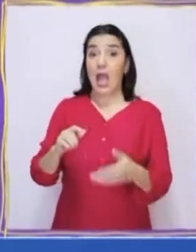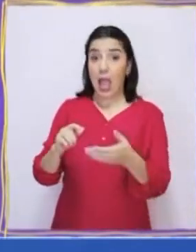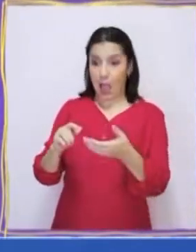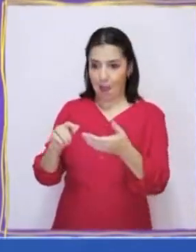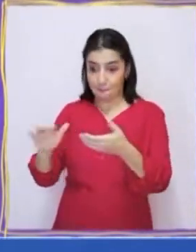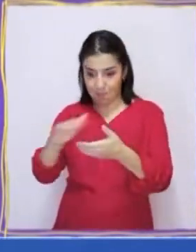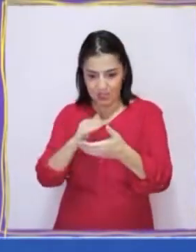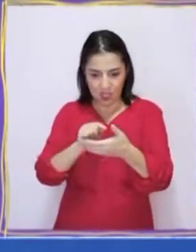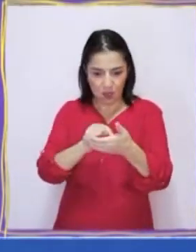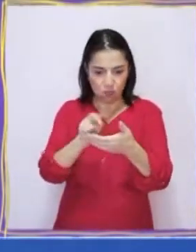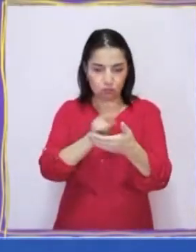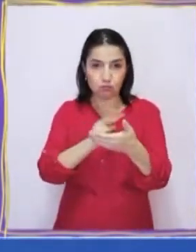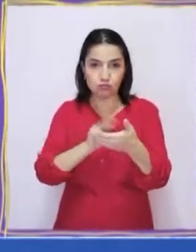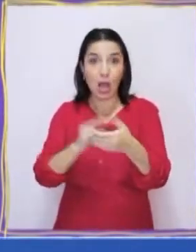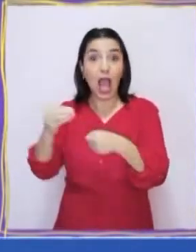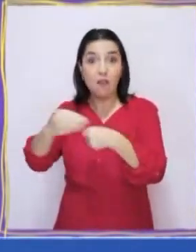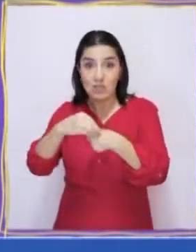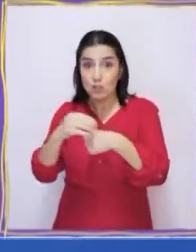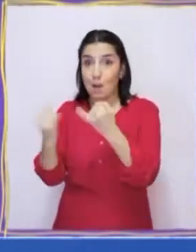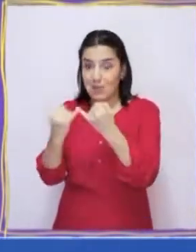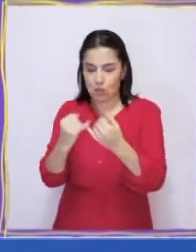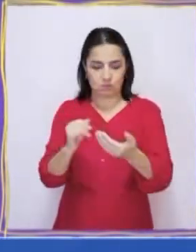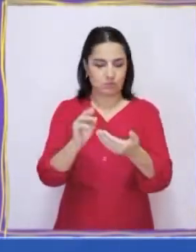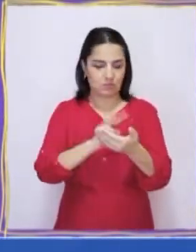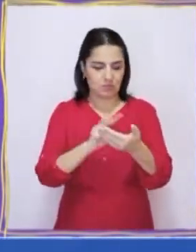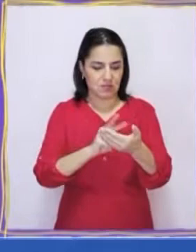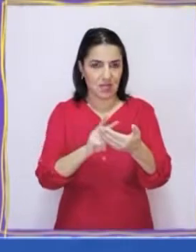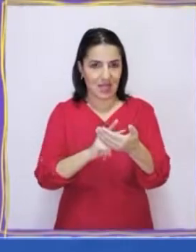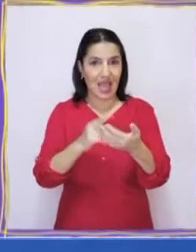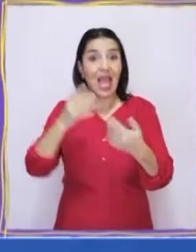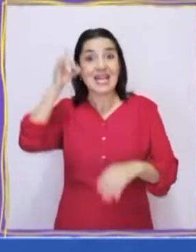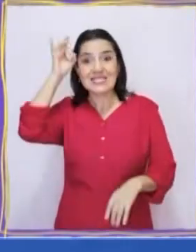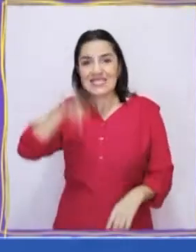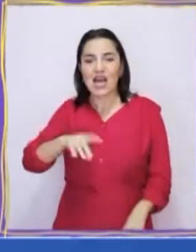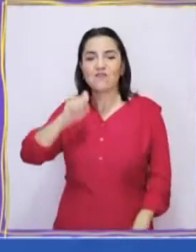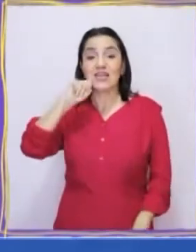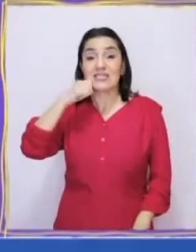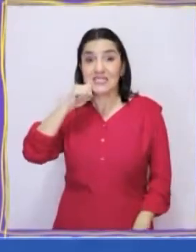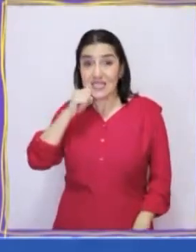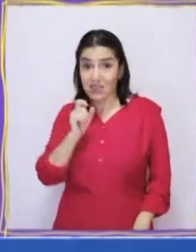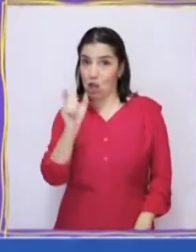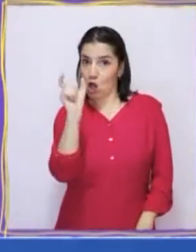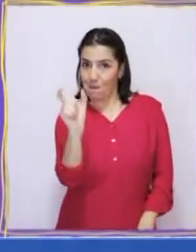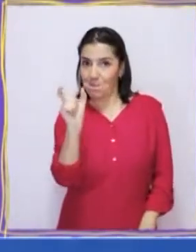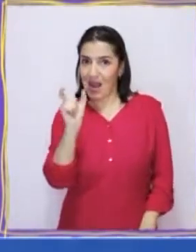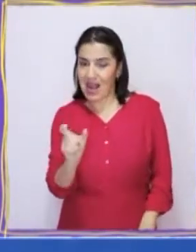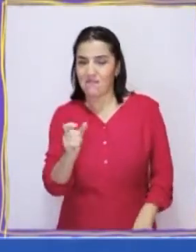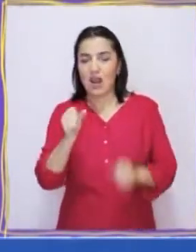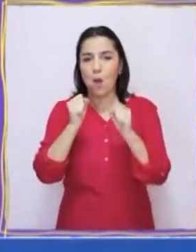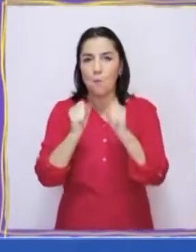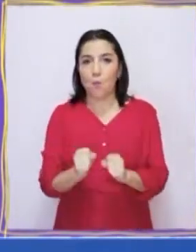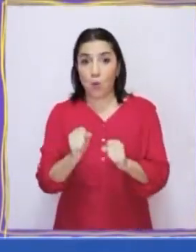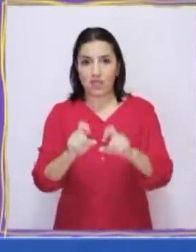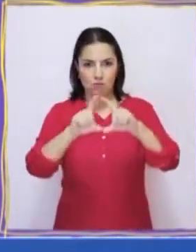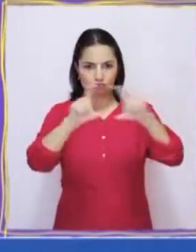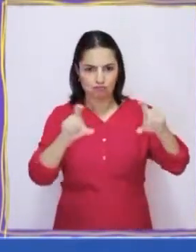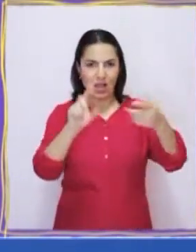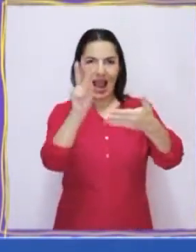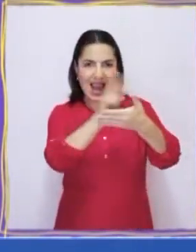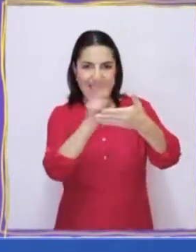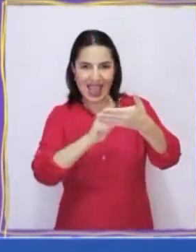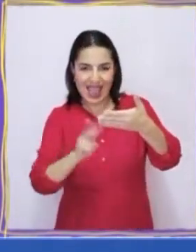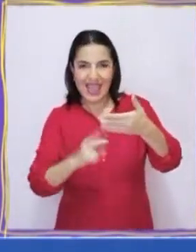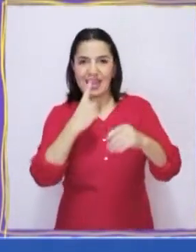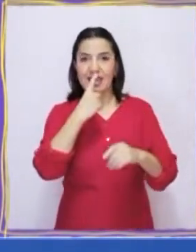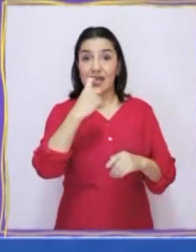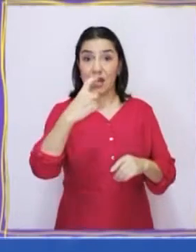llegó un mensaje. Una pista de mis amigos dice: para descubrir el significado de estas palabras, puedes leer una